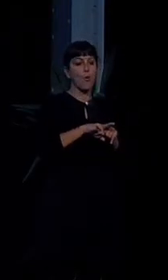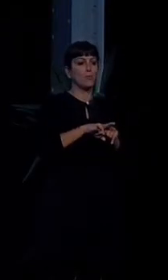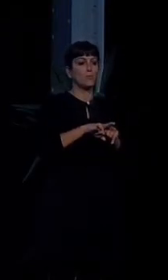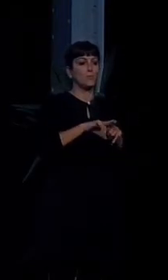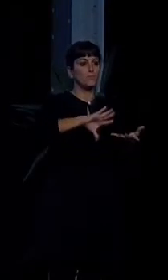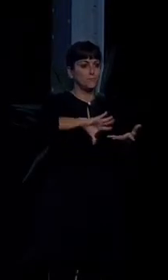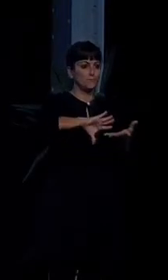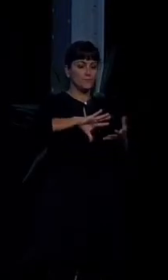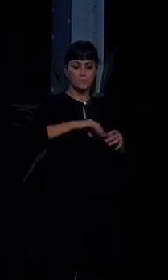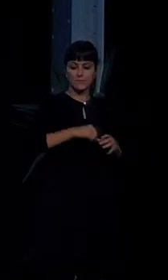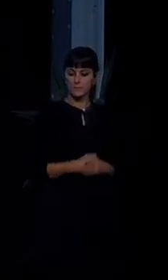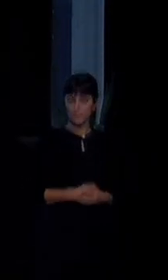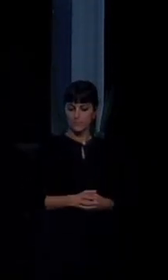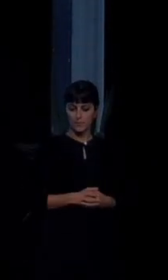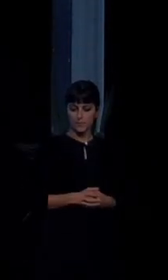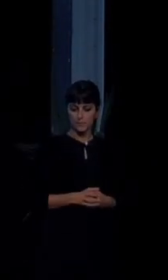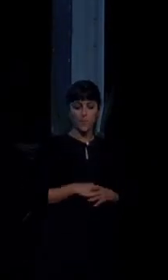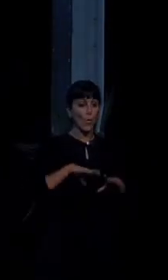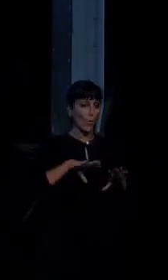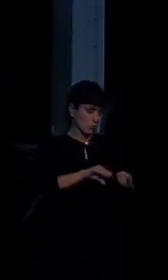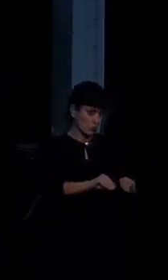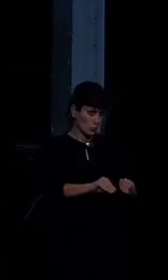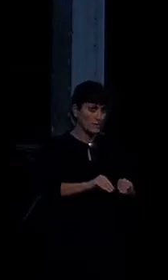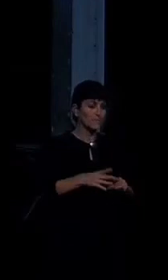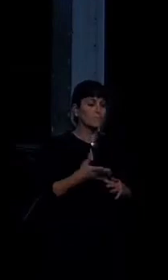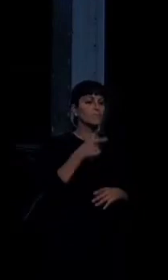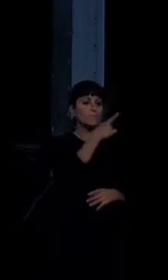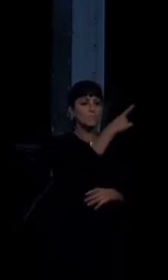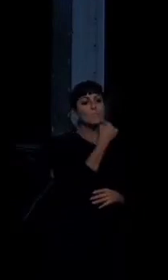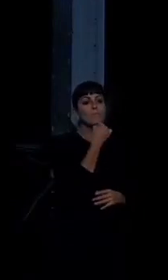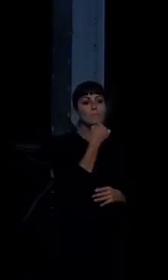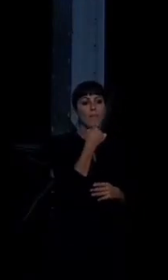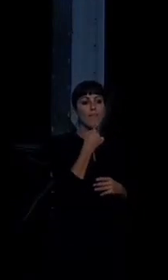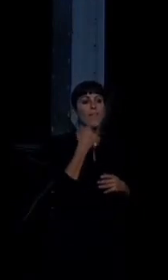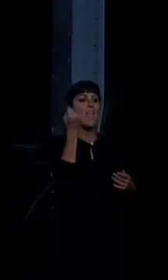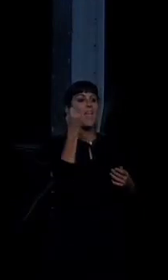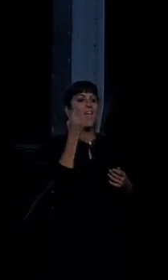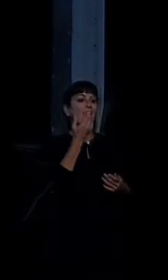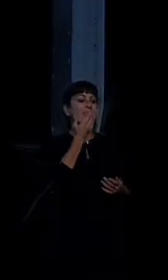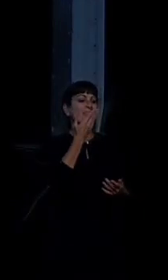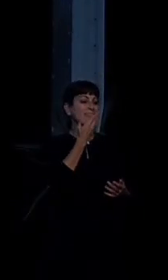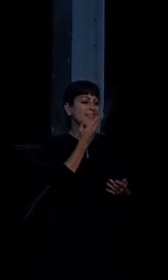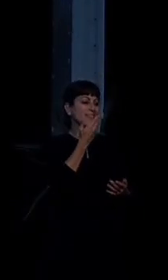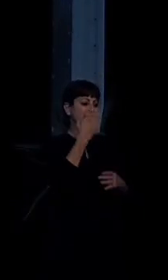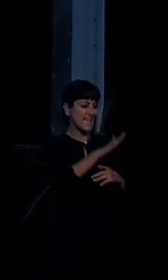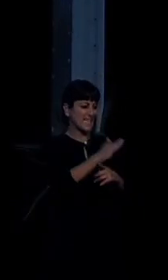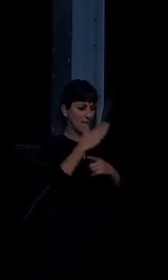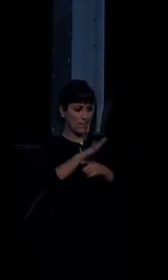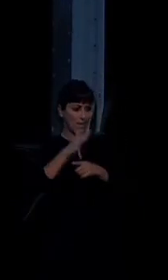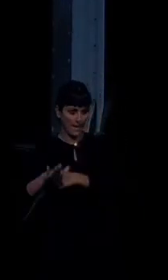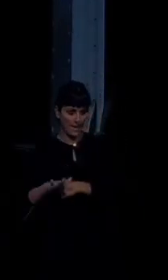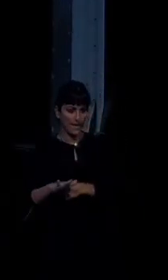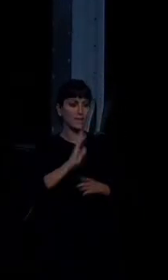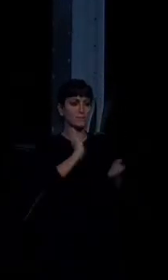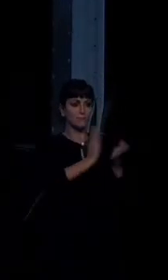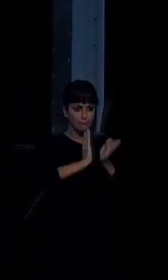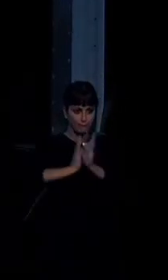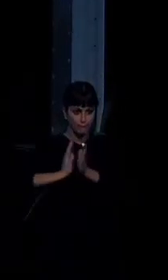¿no? Él hace una descripción de las formas de ejercer castigo del antiguo régimen a la modernidad y lo que plantea es